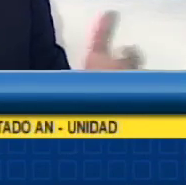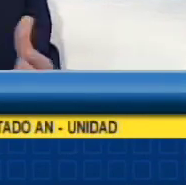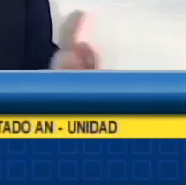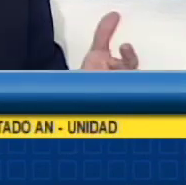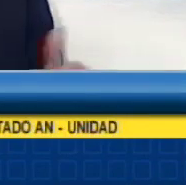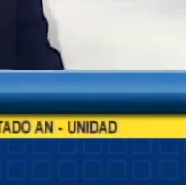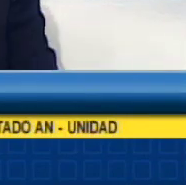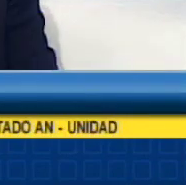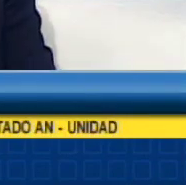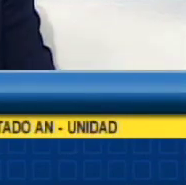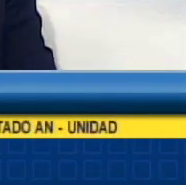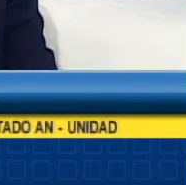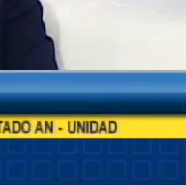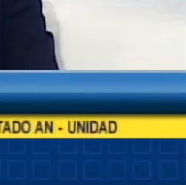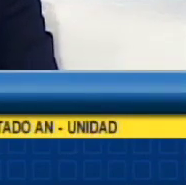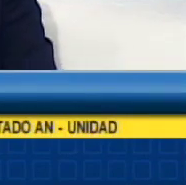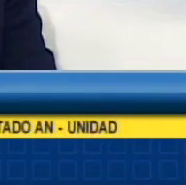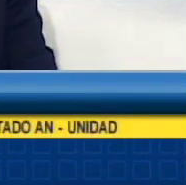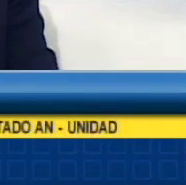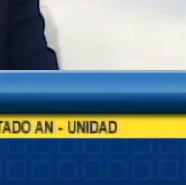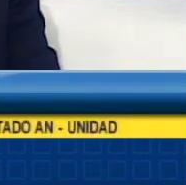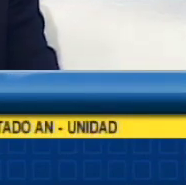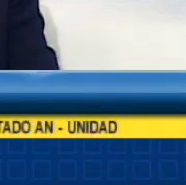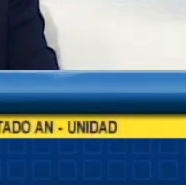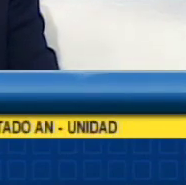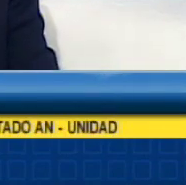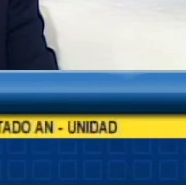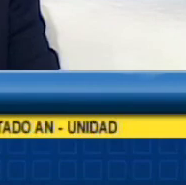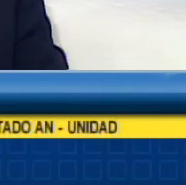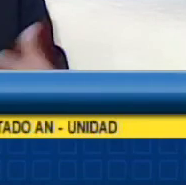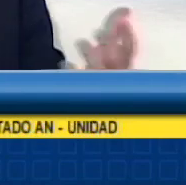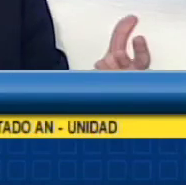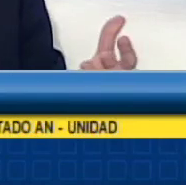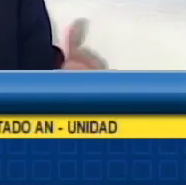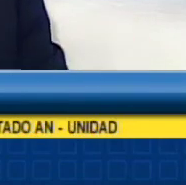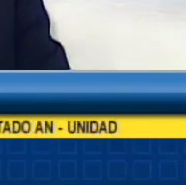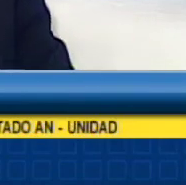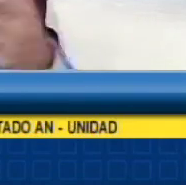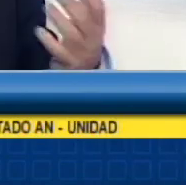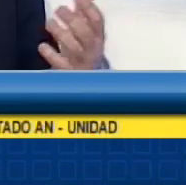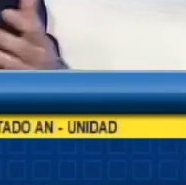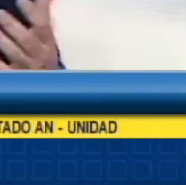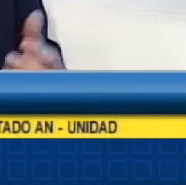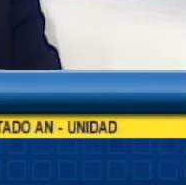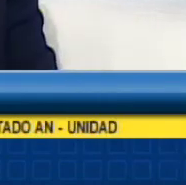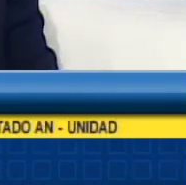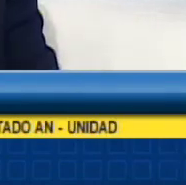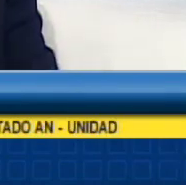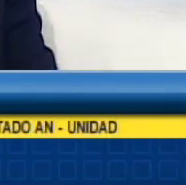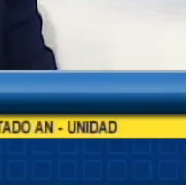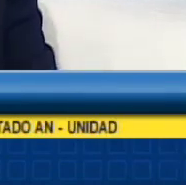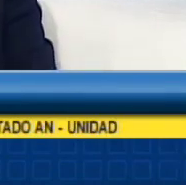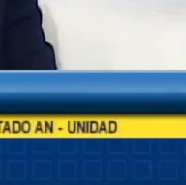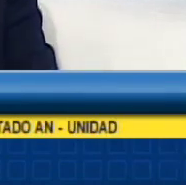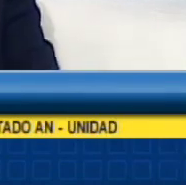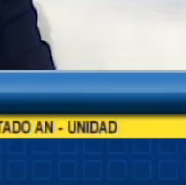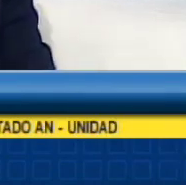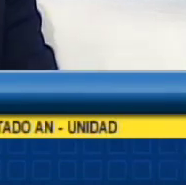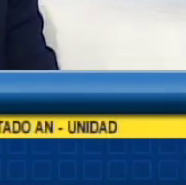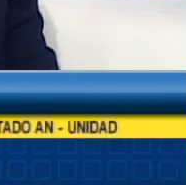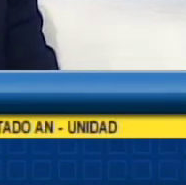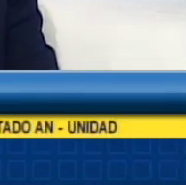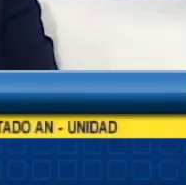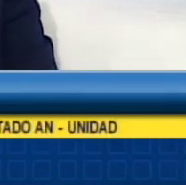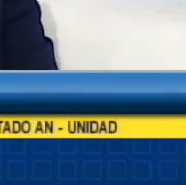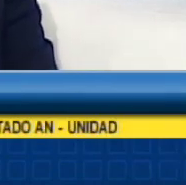casa, una familia donde no se habla es una familia que está condenada a la violencia, a no progresar, a no tener oportunidades. Lo mismo pasa en un